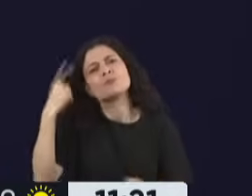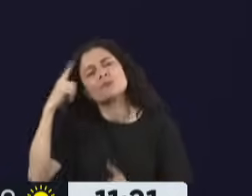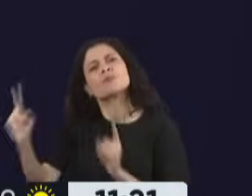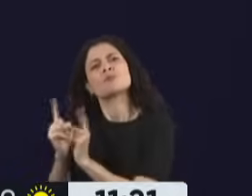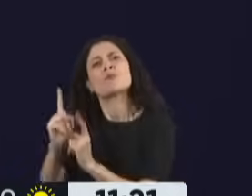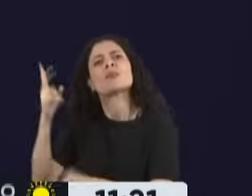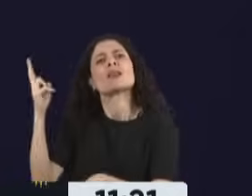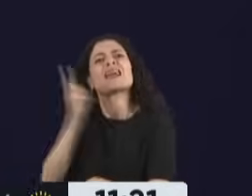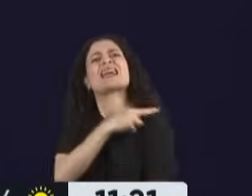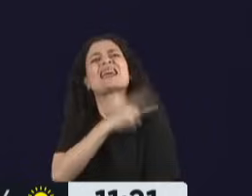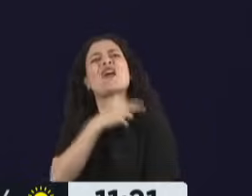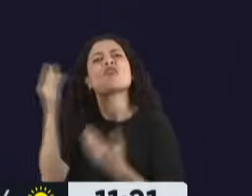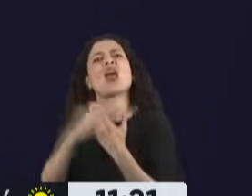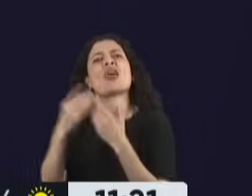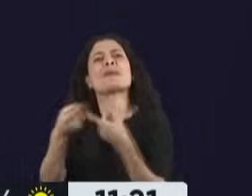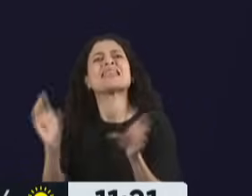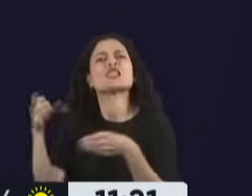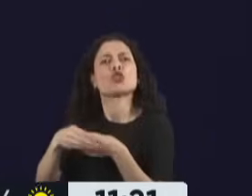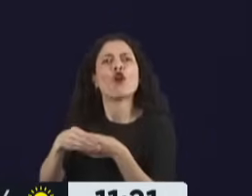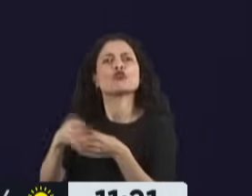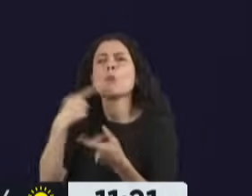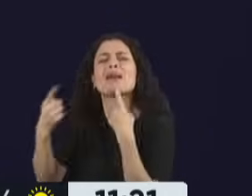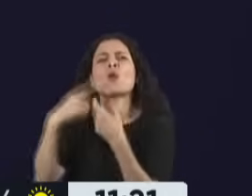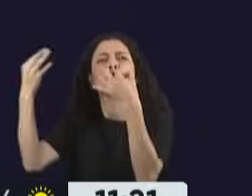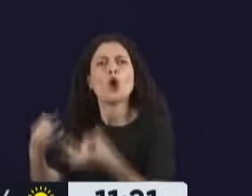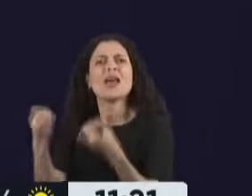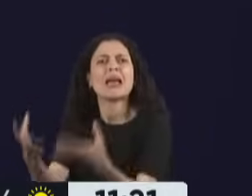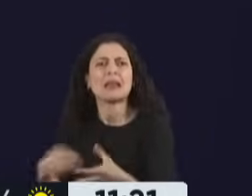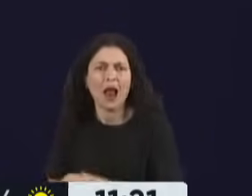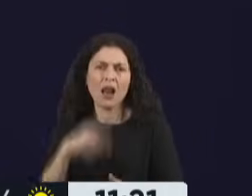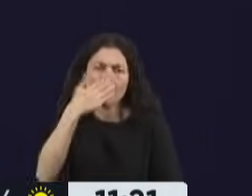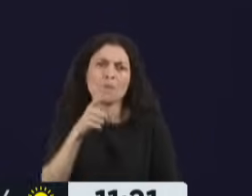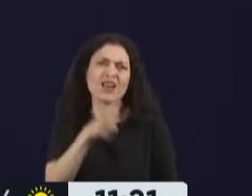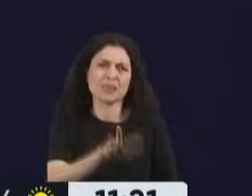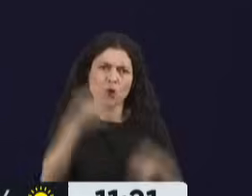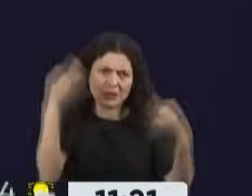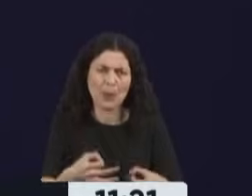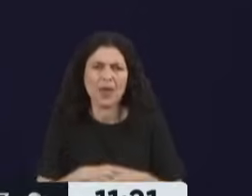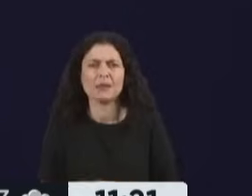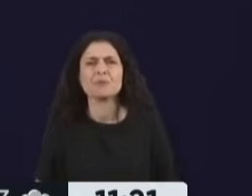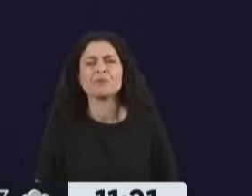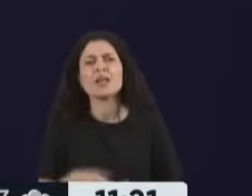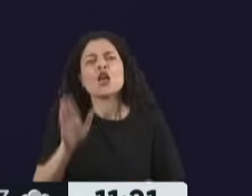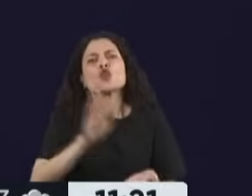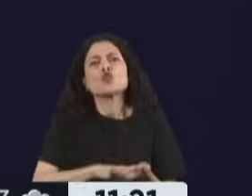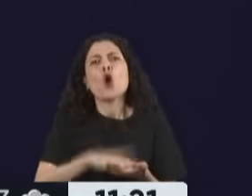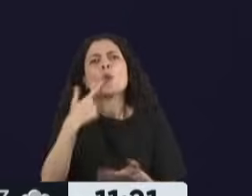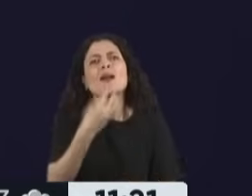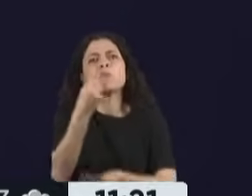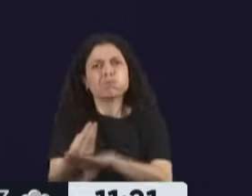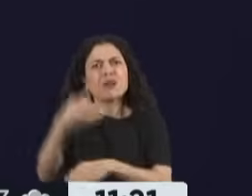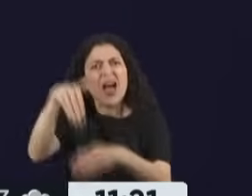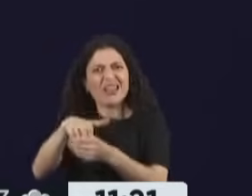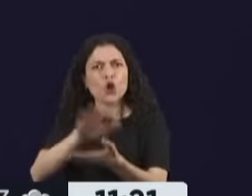lo consulto y en tal caso recordarle a la ANAR y te lo contestamos. Con respecto a la designación en la AFI, nosotros